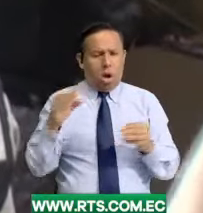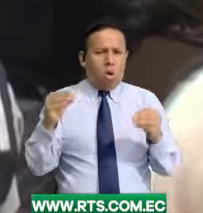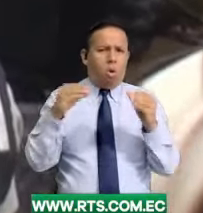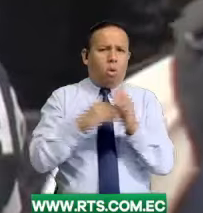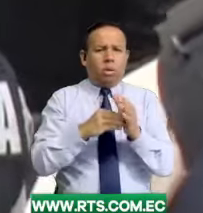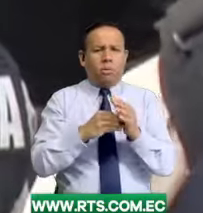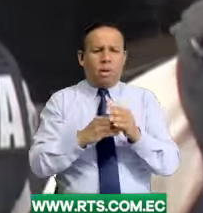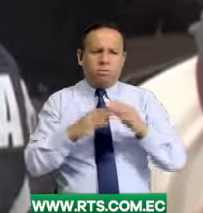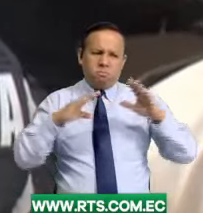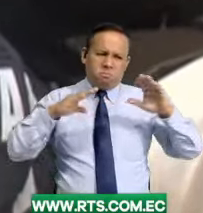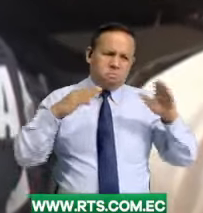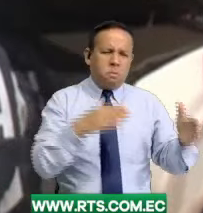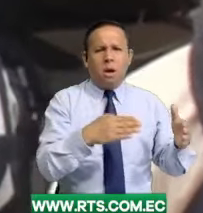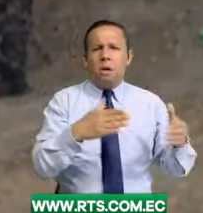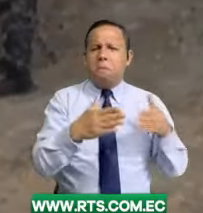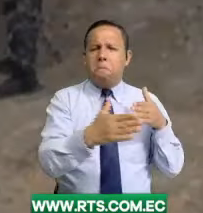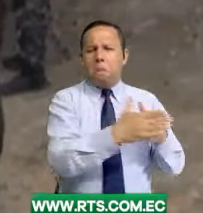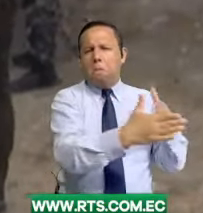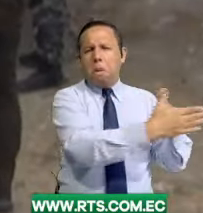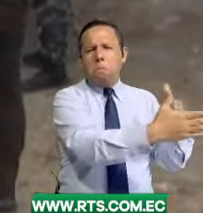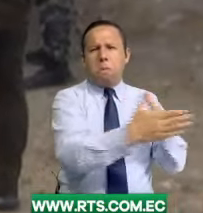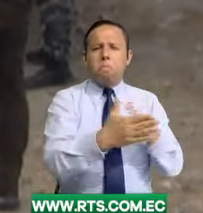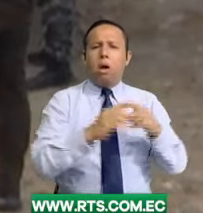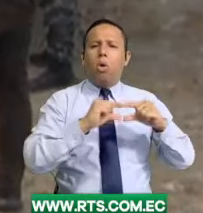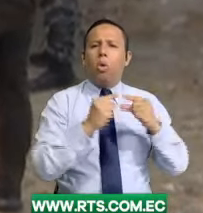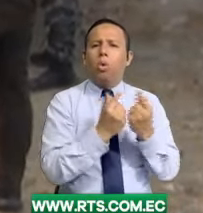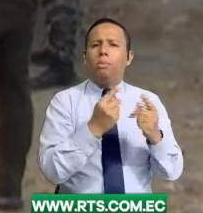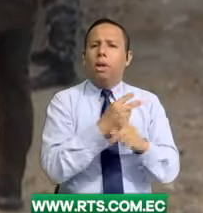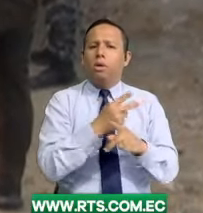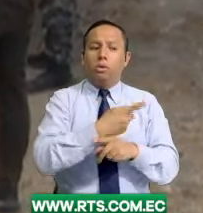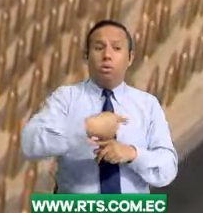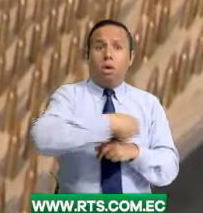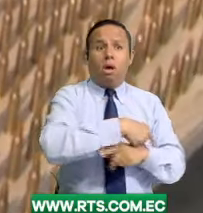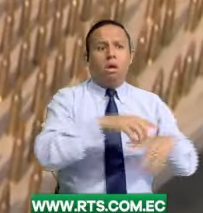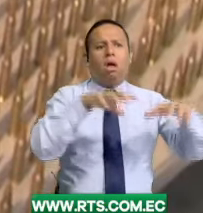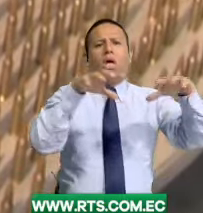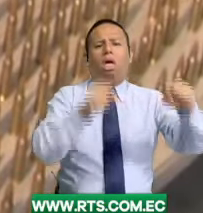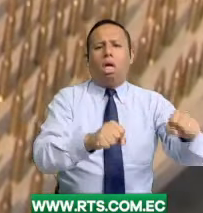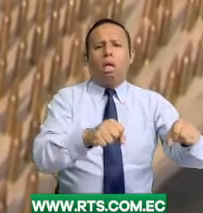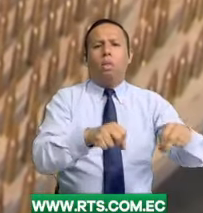intenta quitar fuerza a los grupos delictivos que buscan apoderarse